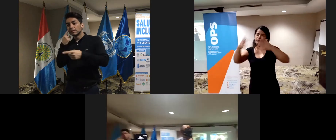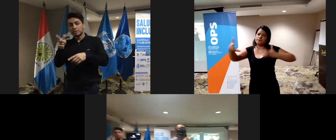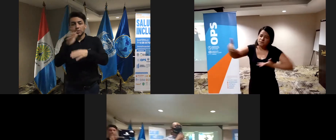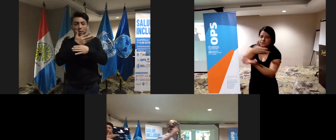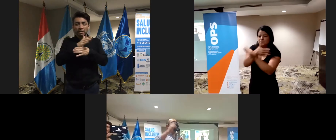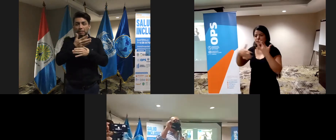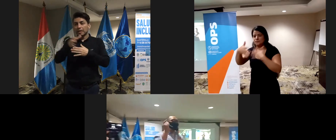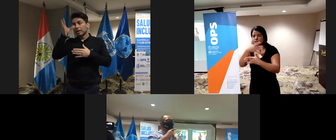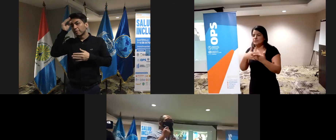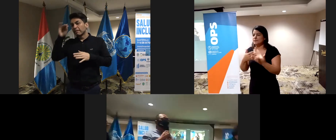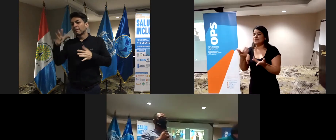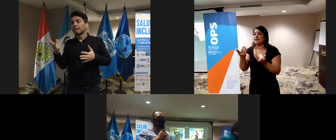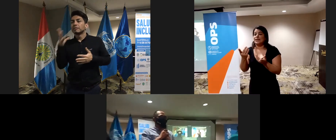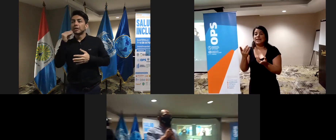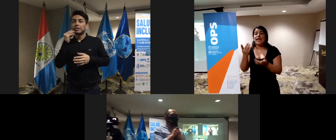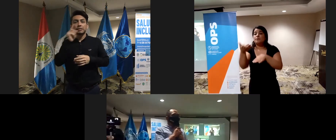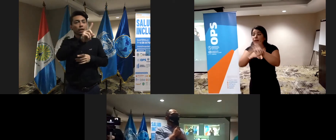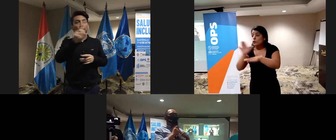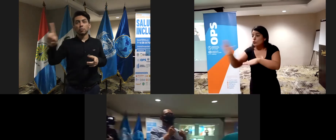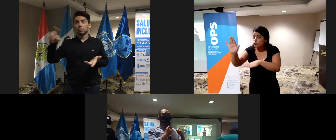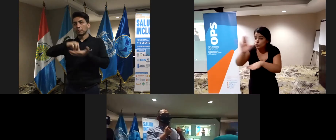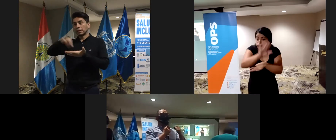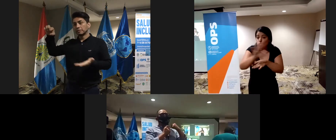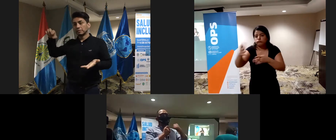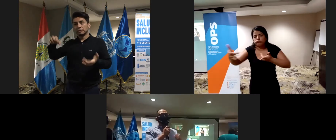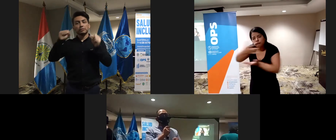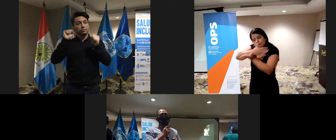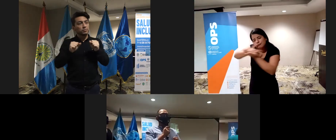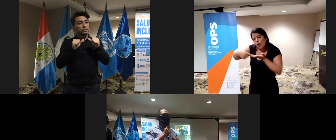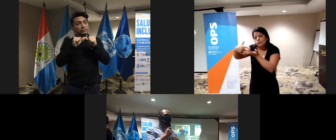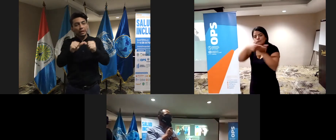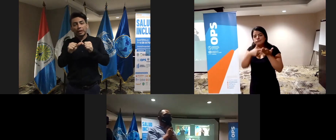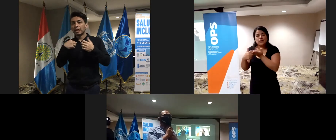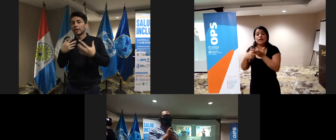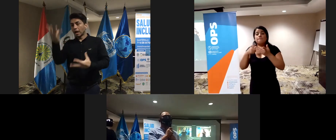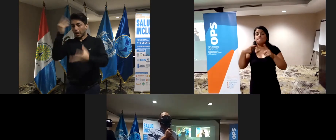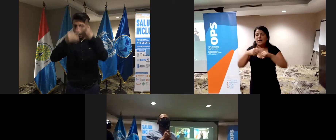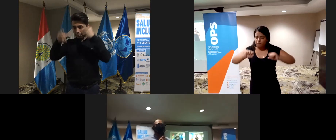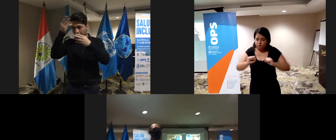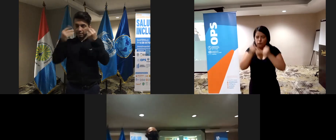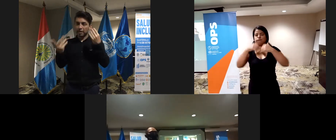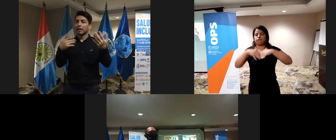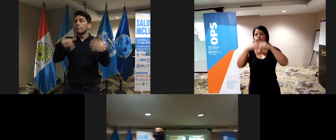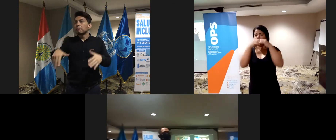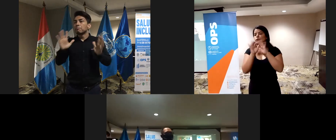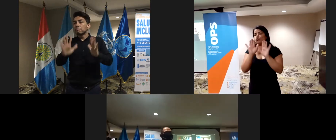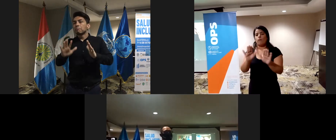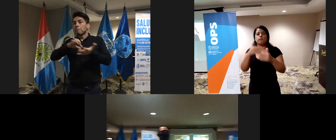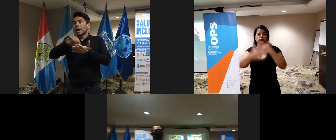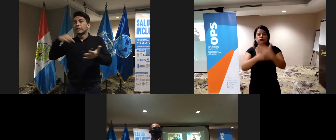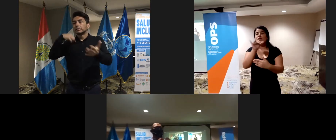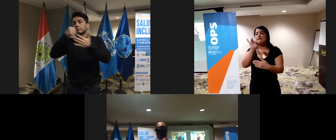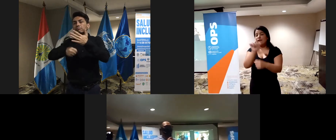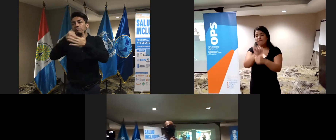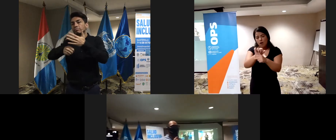las experiencias de todos y cada uno de los países. Que sirva para seguir fortaleciendo nuestros procesos de incidencia y nuestro trabajo en cada una